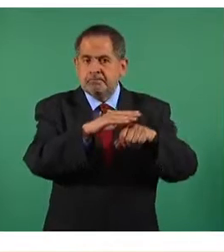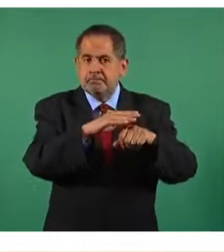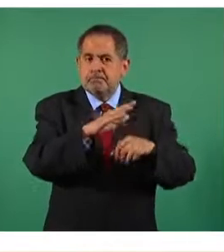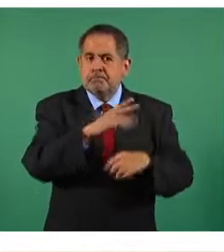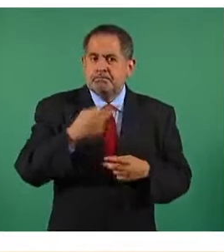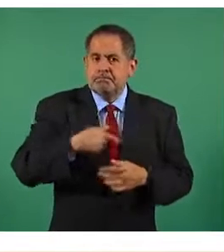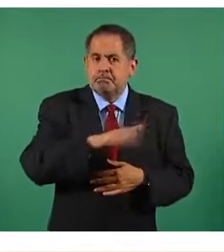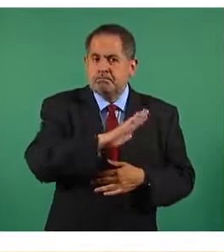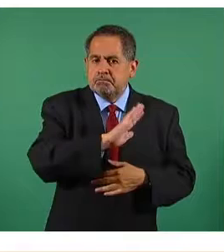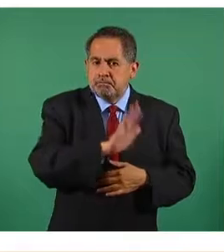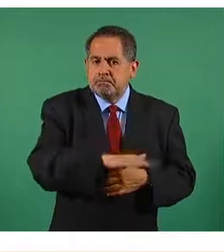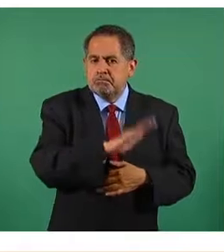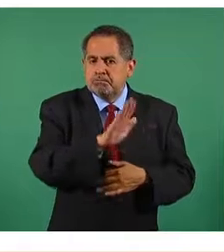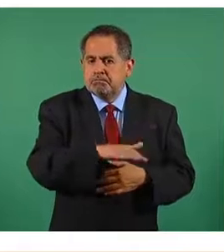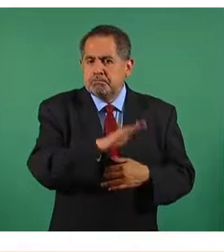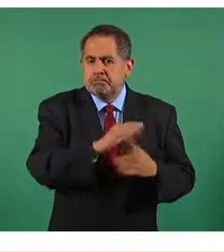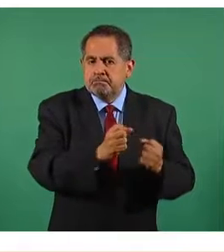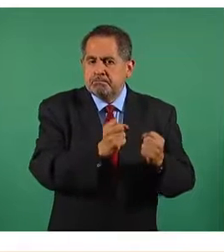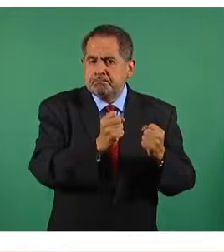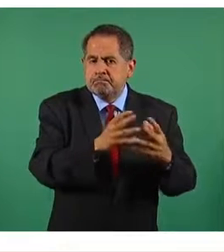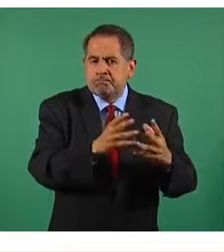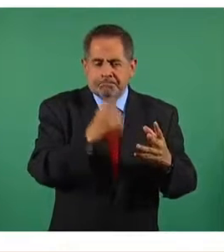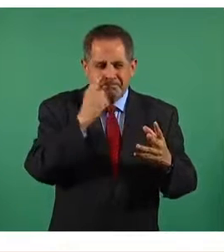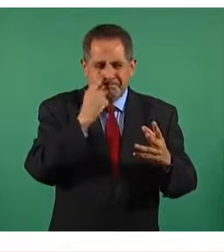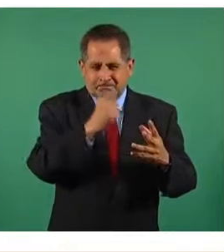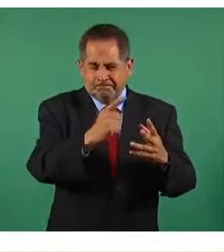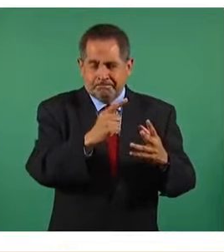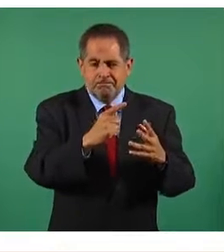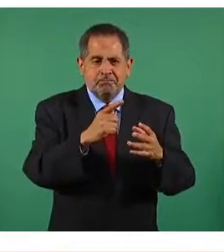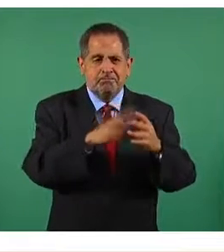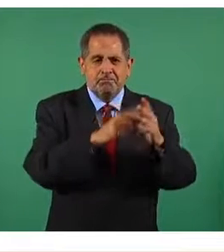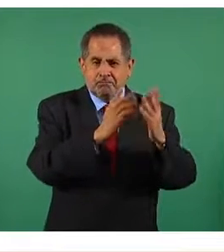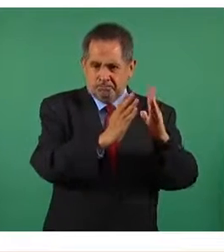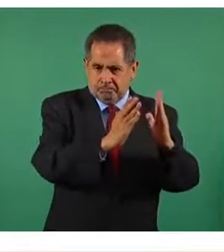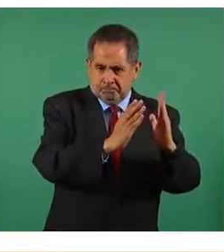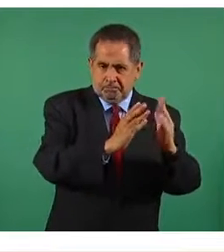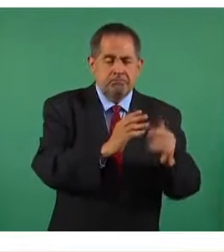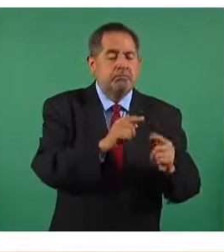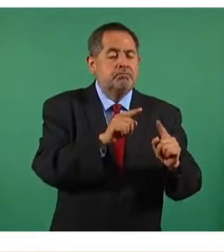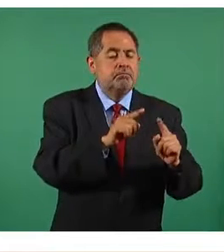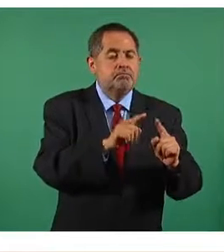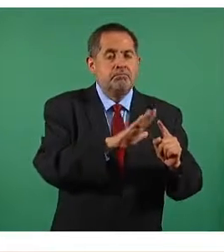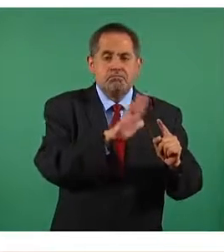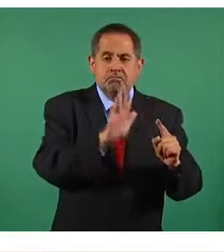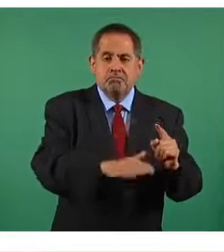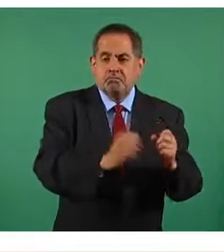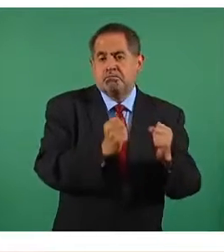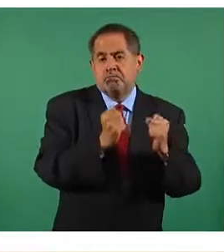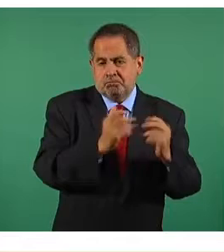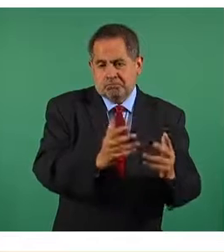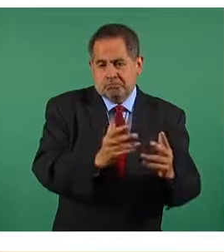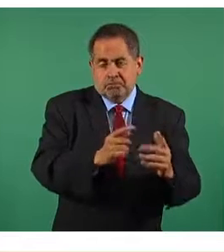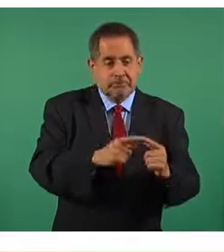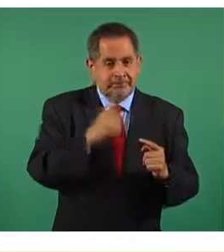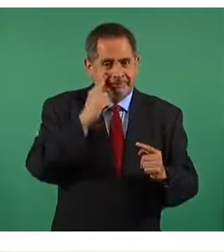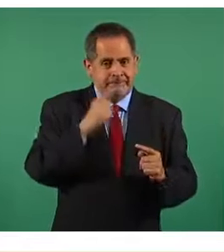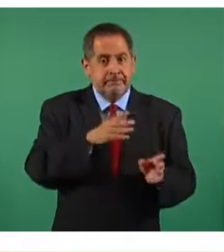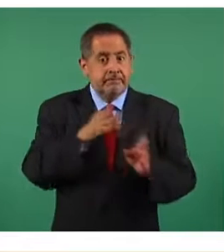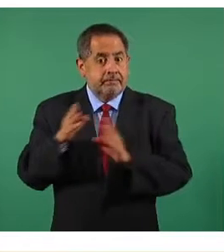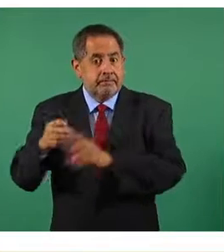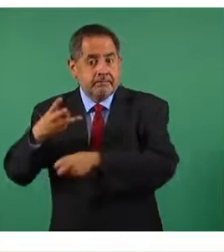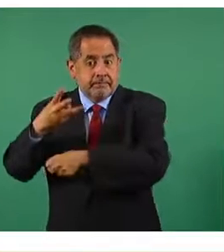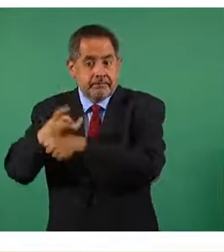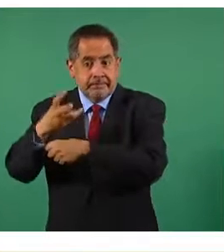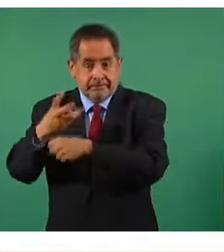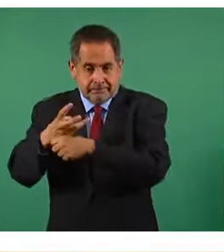y las defunciones, que están en la parte clara de la gráfica. Y es a simple vista notorio cómo la tercera ola